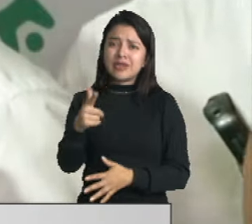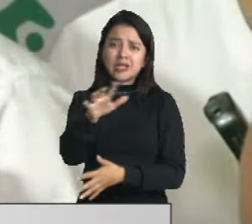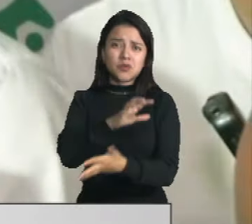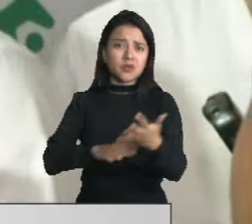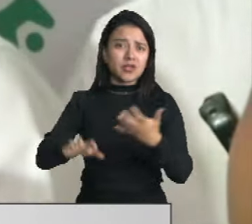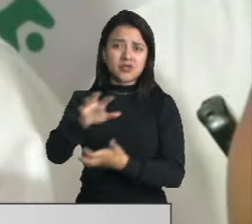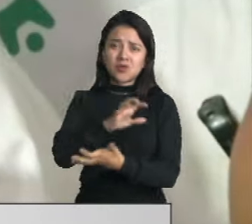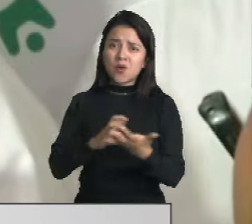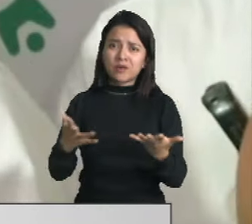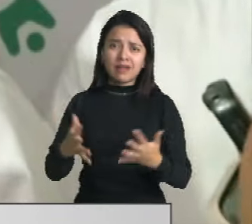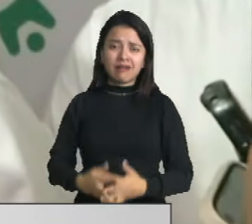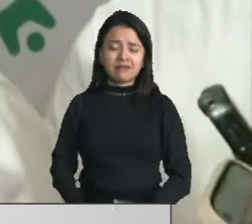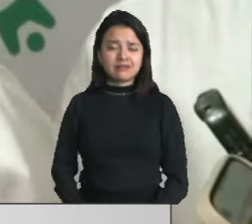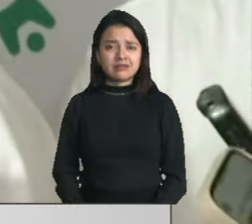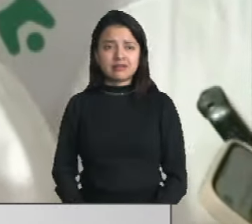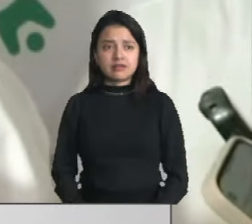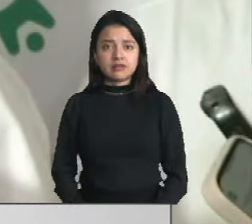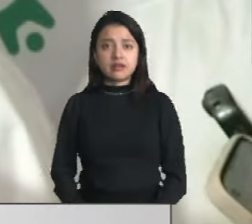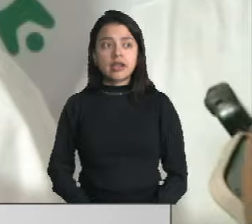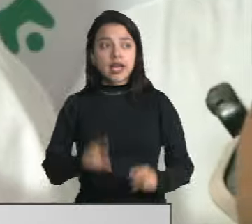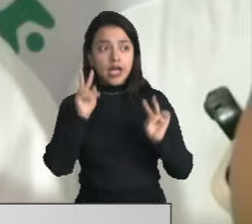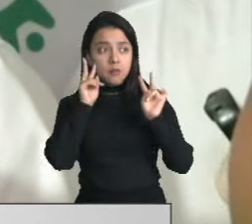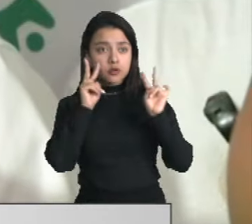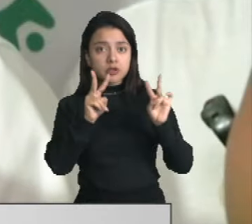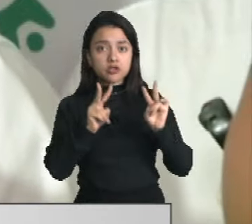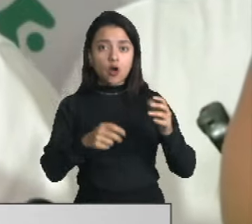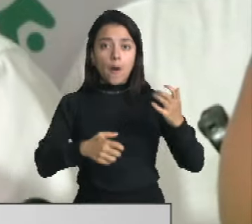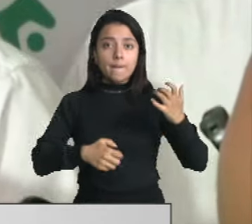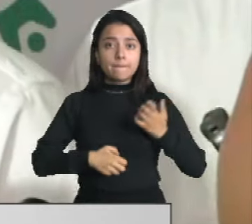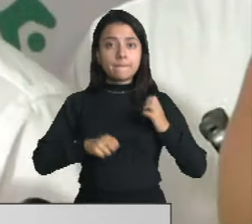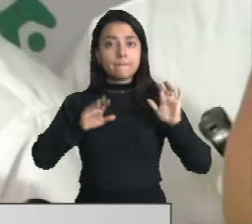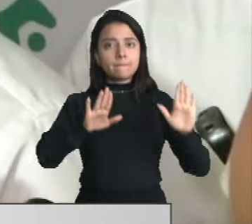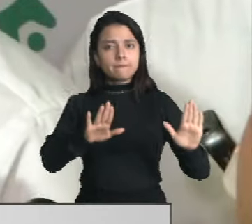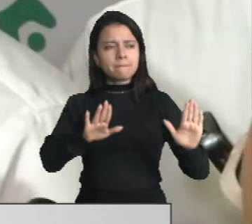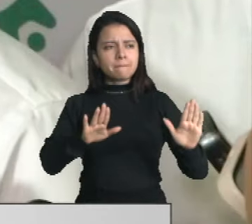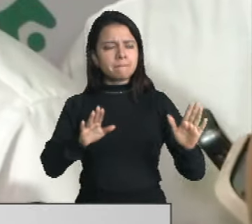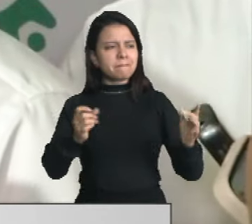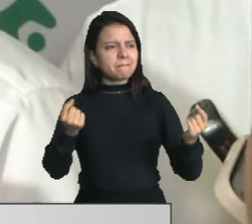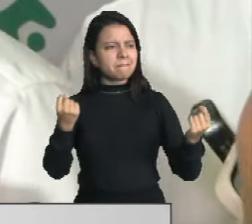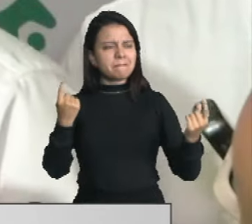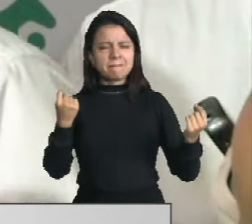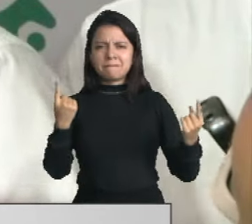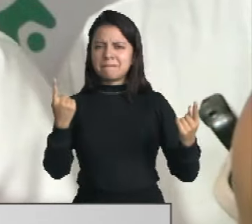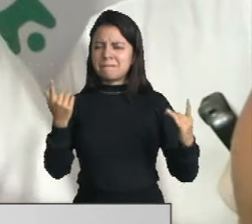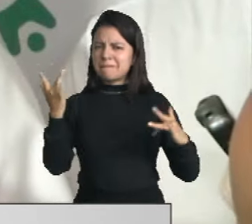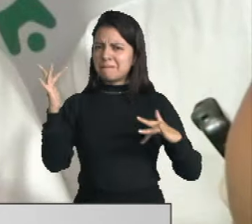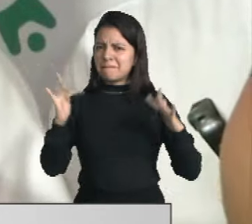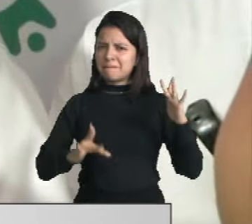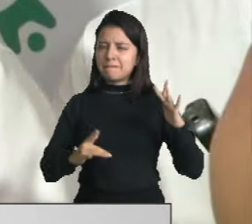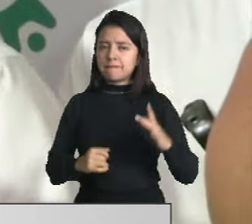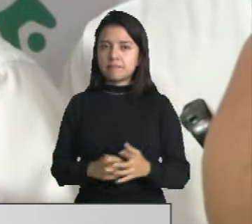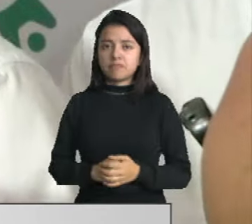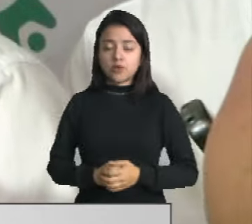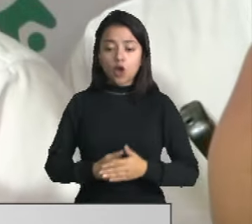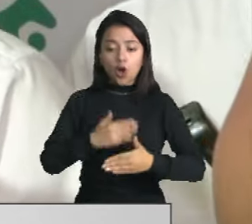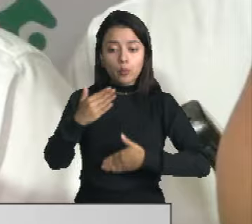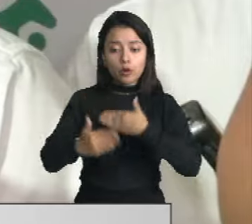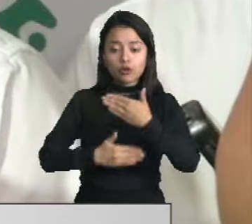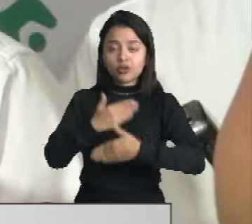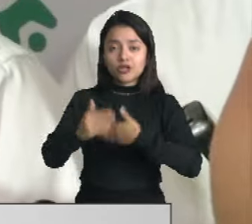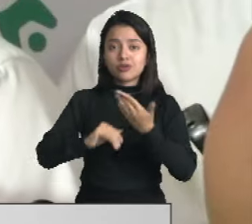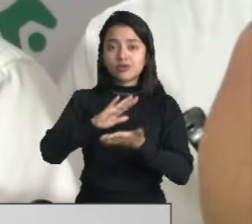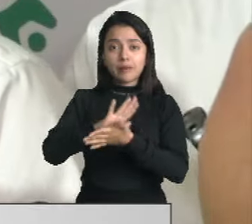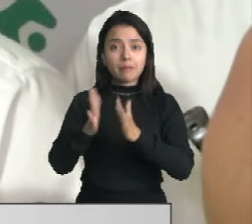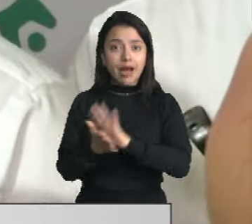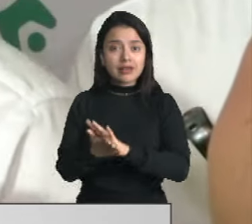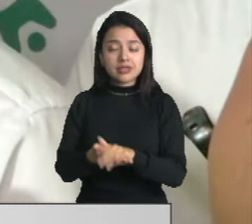total. Tenemos ceses al fuego regionales incomprensibles en el país. Tenemos procesos de paz al